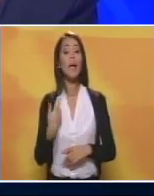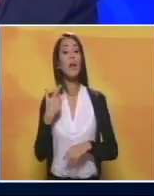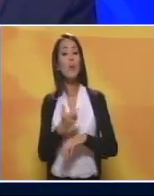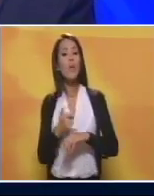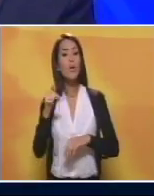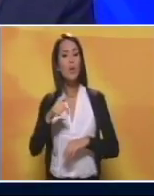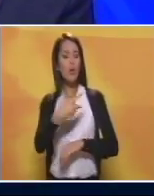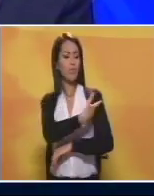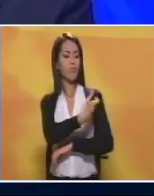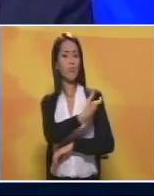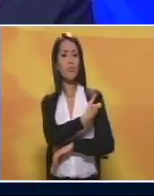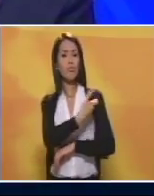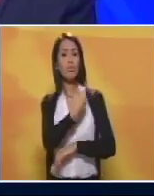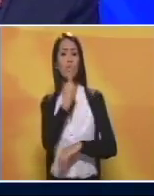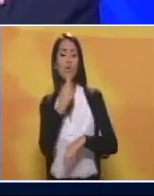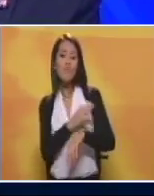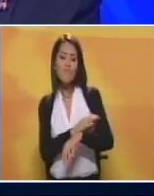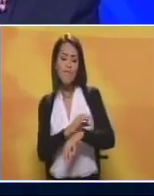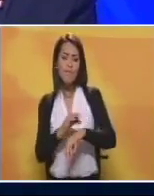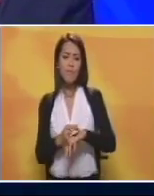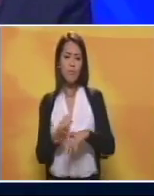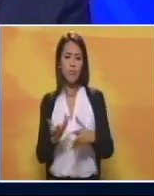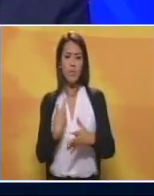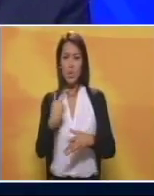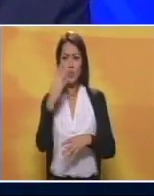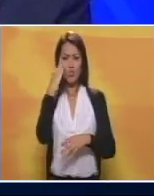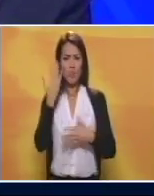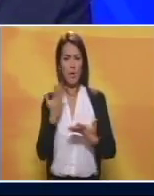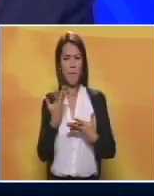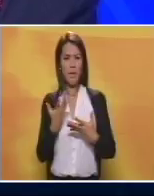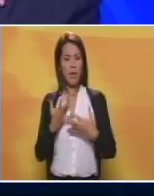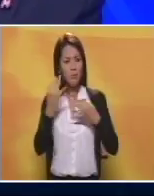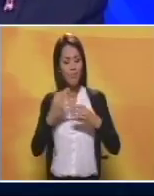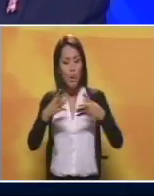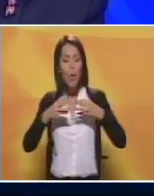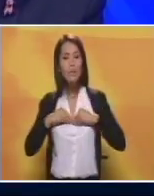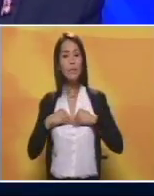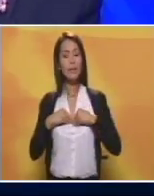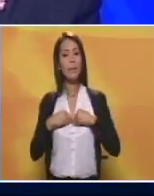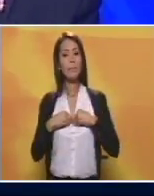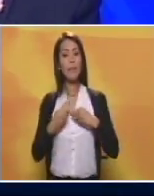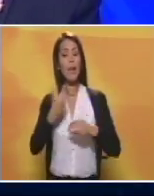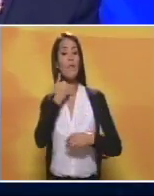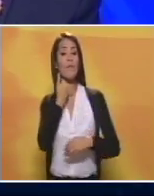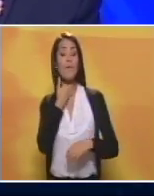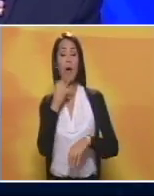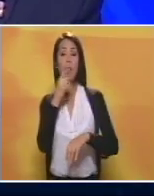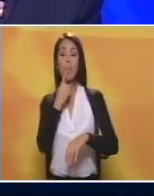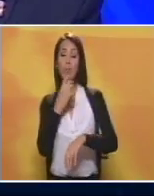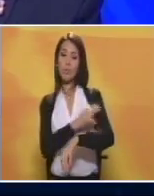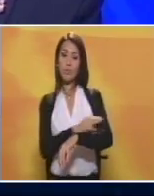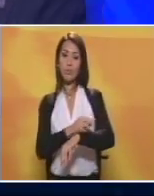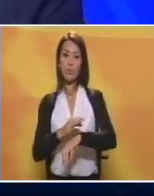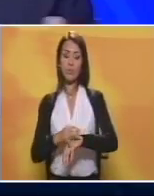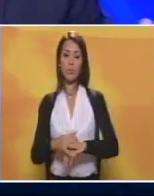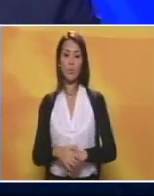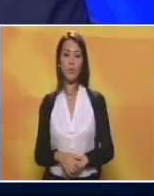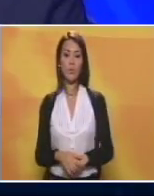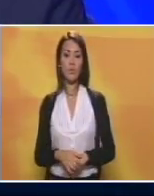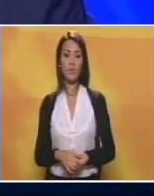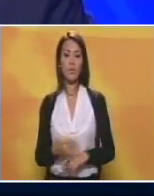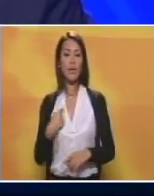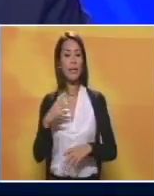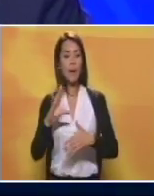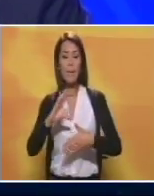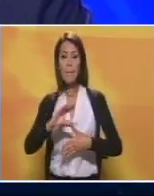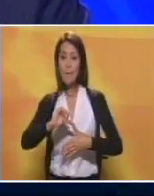tiene vacunas para el sarampión y no termina de reconocer la epidemia de sarampión y de iniciar jornadas de vacunación contra el sarampión. América había